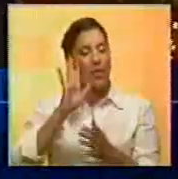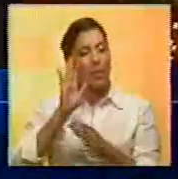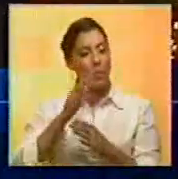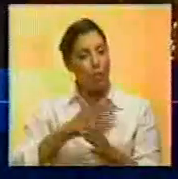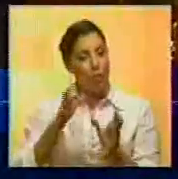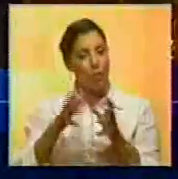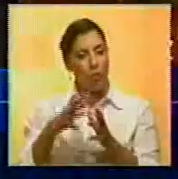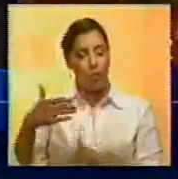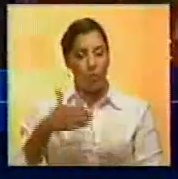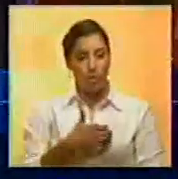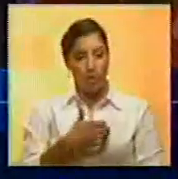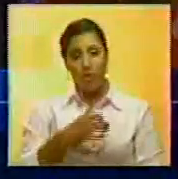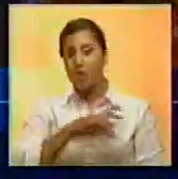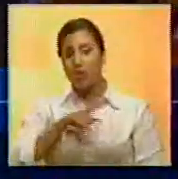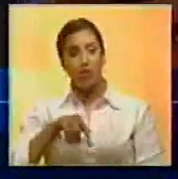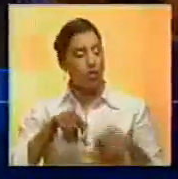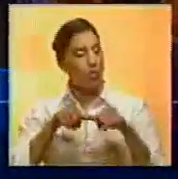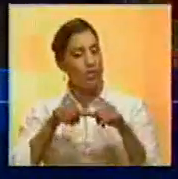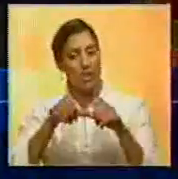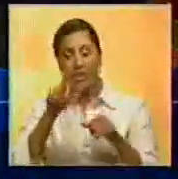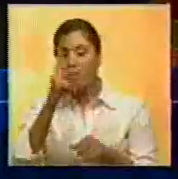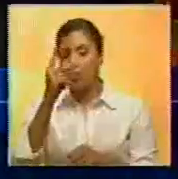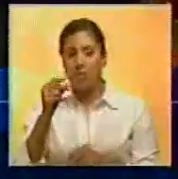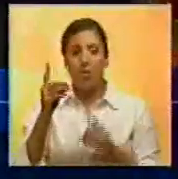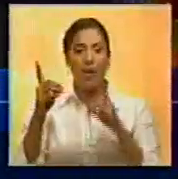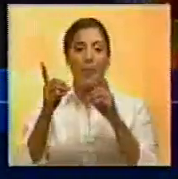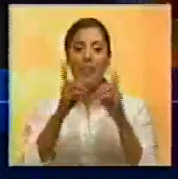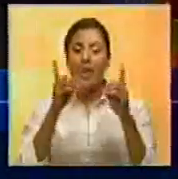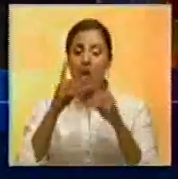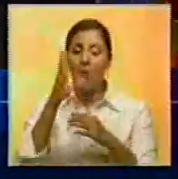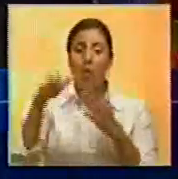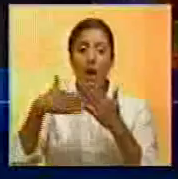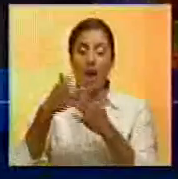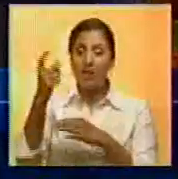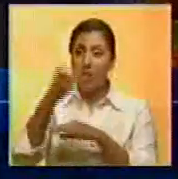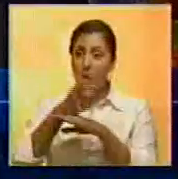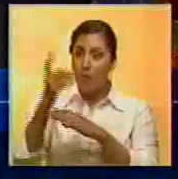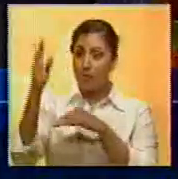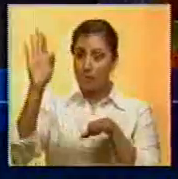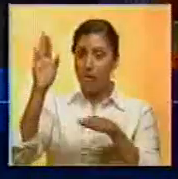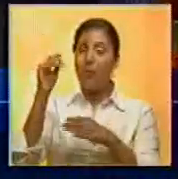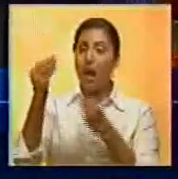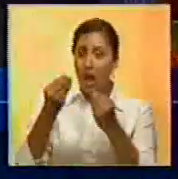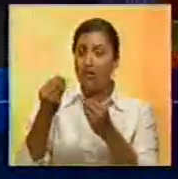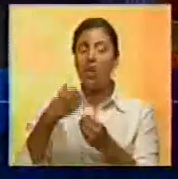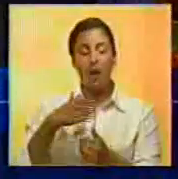unidad. Indicó que no continuarán en las mesas de diálogo hasta que el gobierno cumpla su palabra.